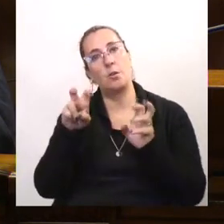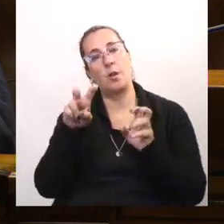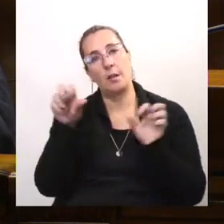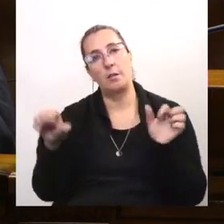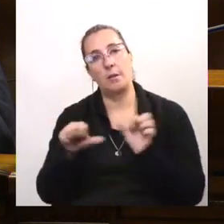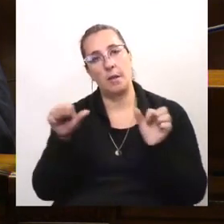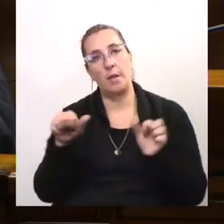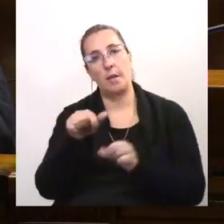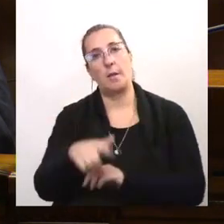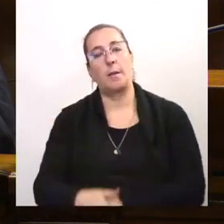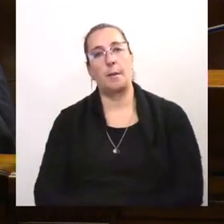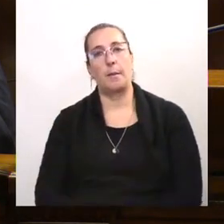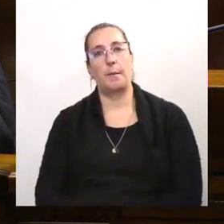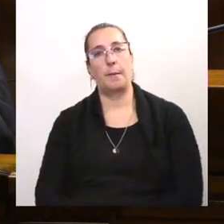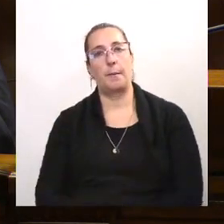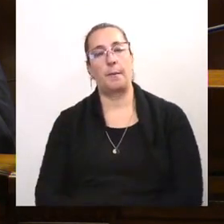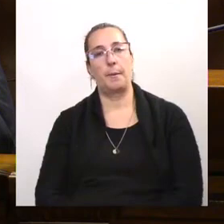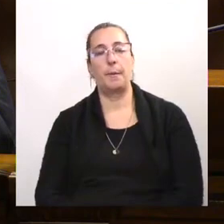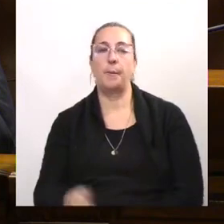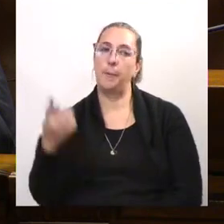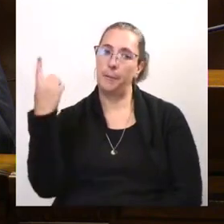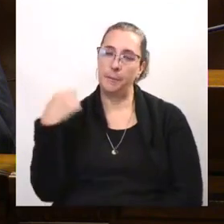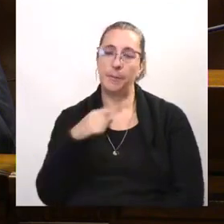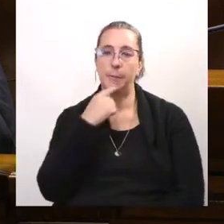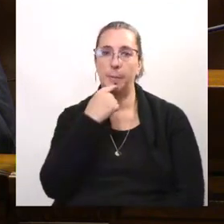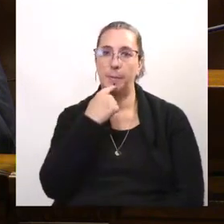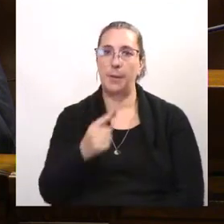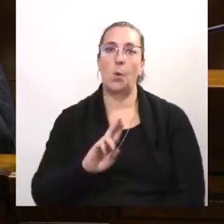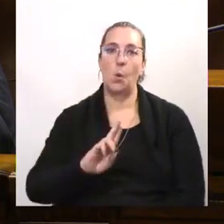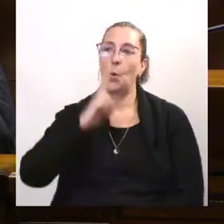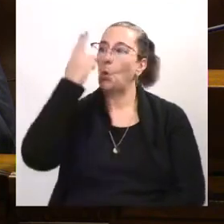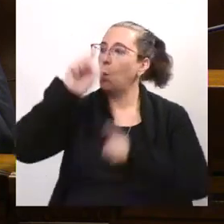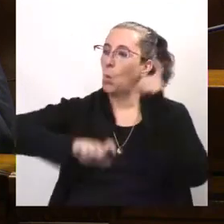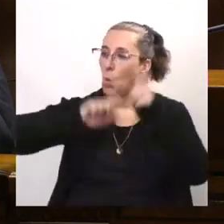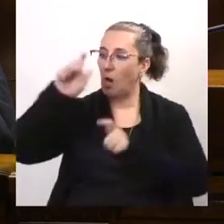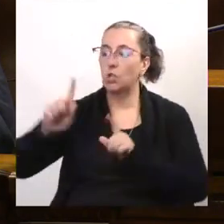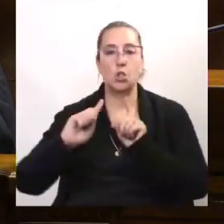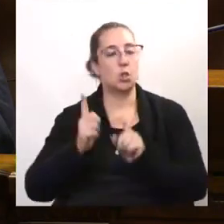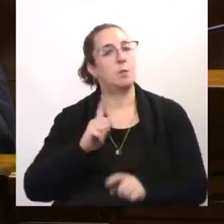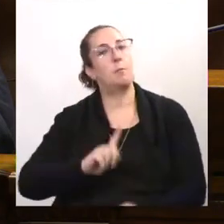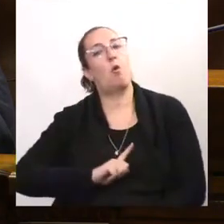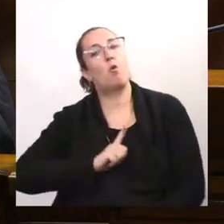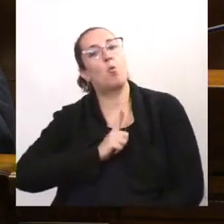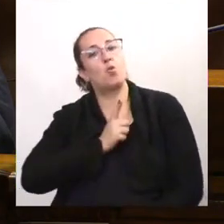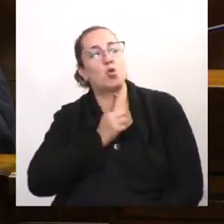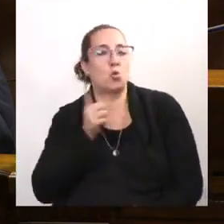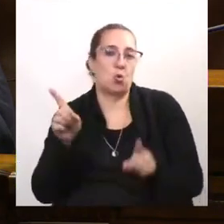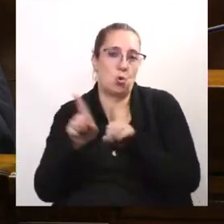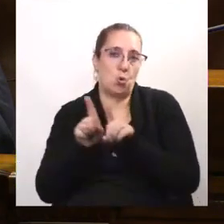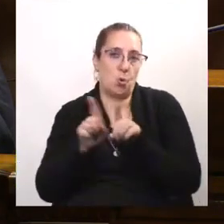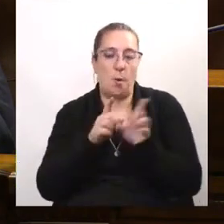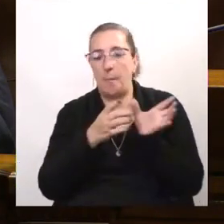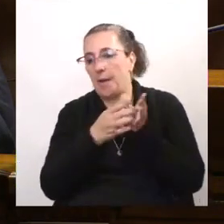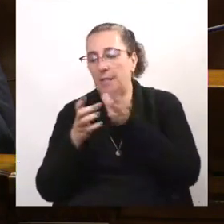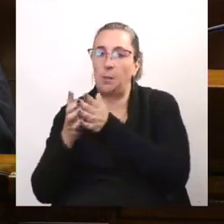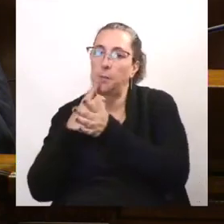actividad. Pero me refiero que nosotros los uruguayos tenemos que estar muy orgullosos, como todos los partidos lo han